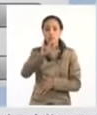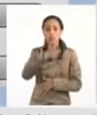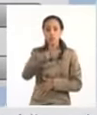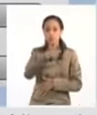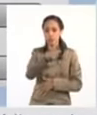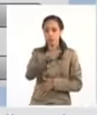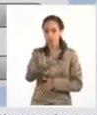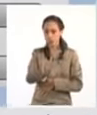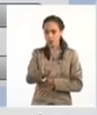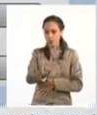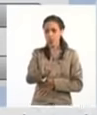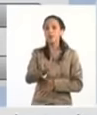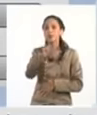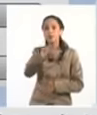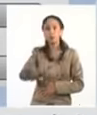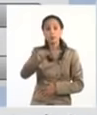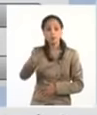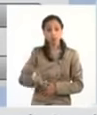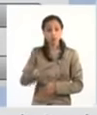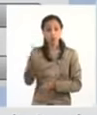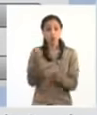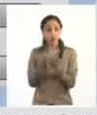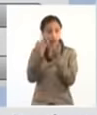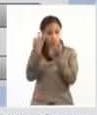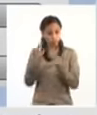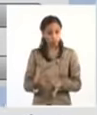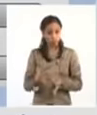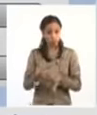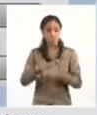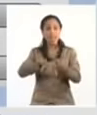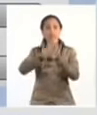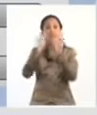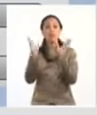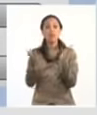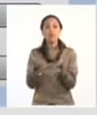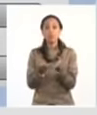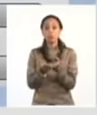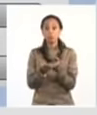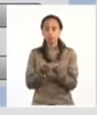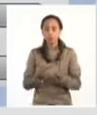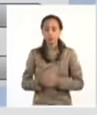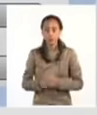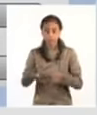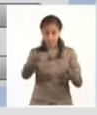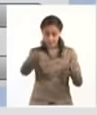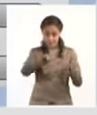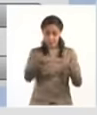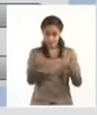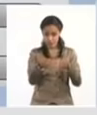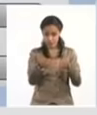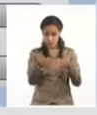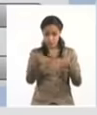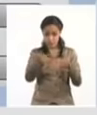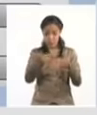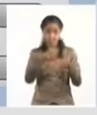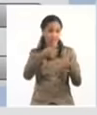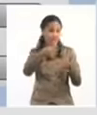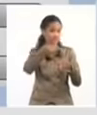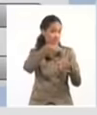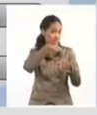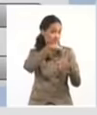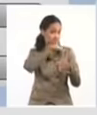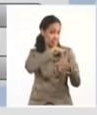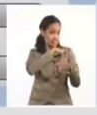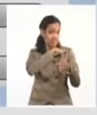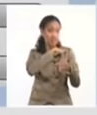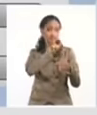186.656.919 pacientes confirmados en el mundo, de los cuales ayer solamente en un